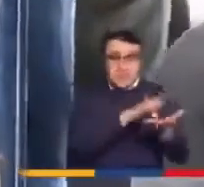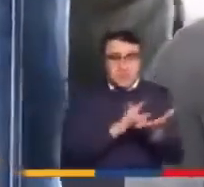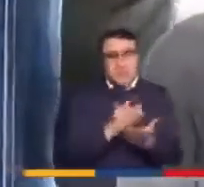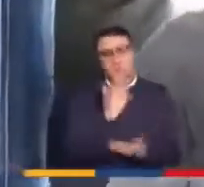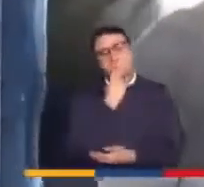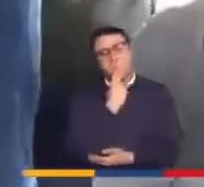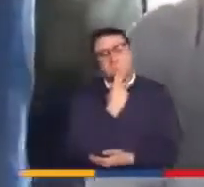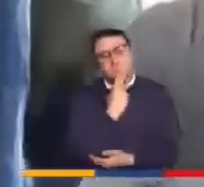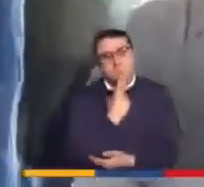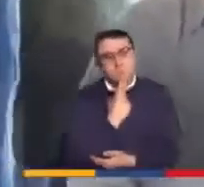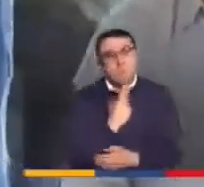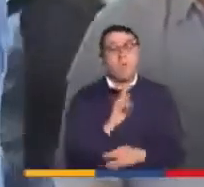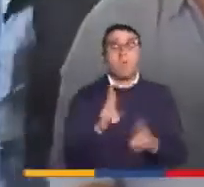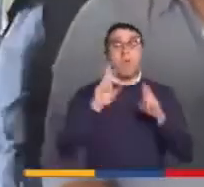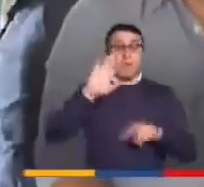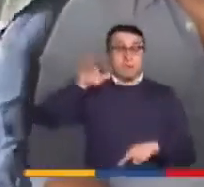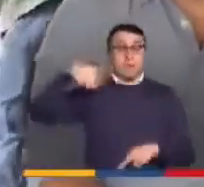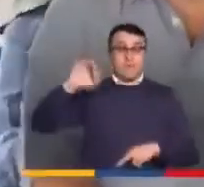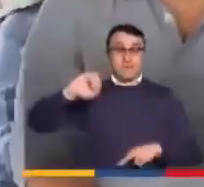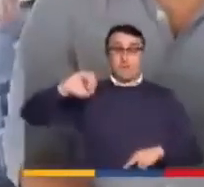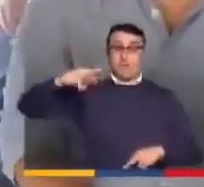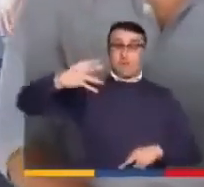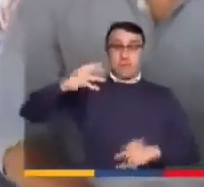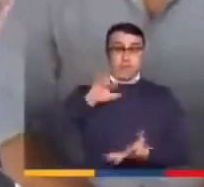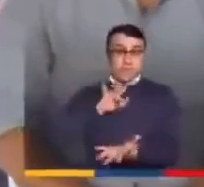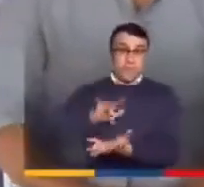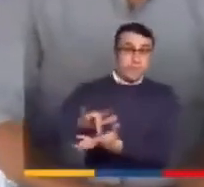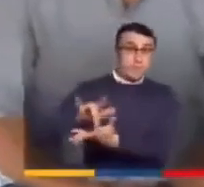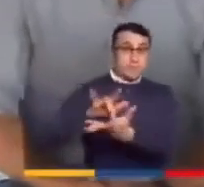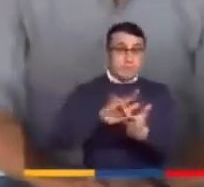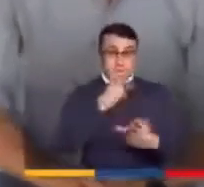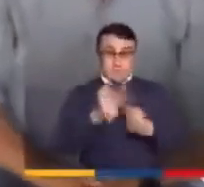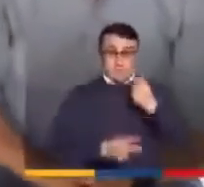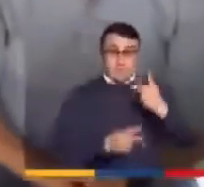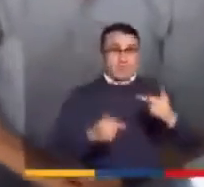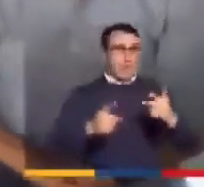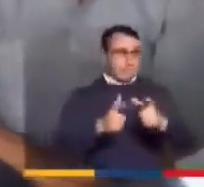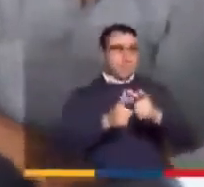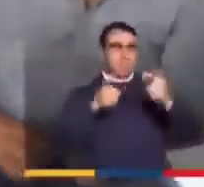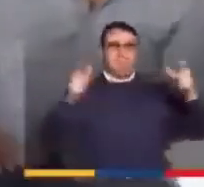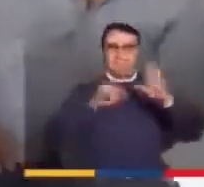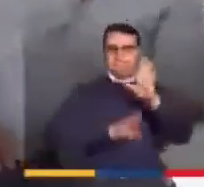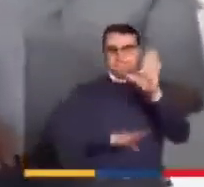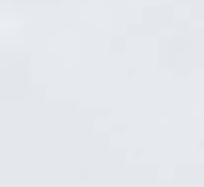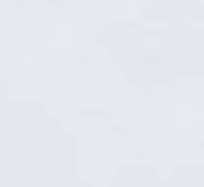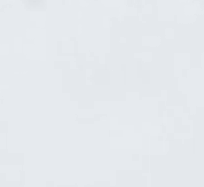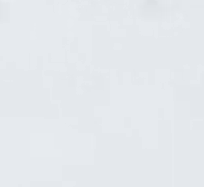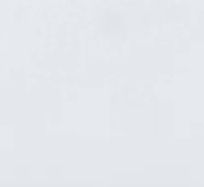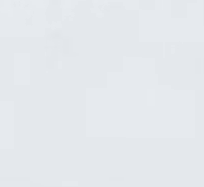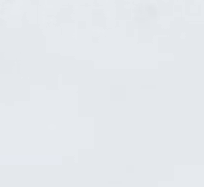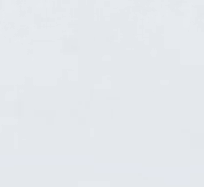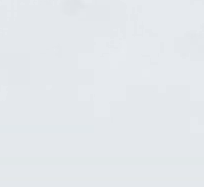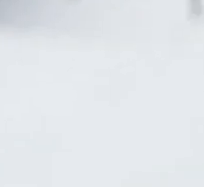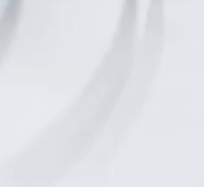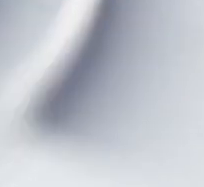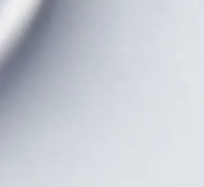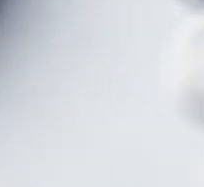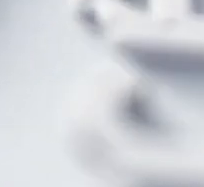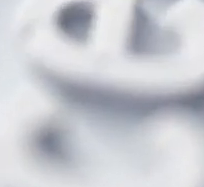y espero que en la cuarta visita tengamos mayores desarrollos. Gracias.